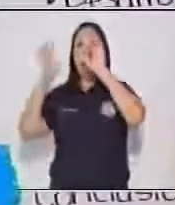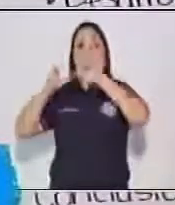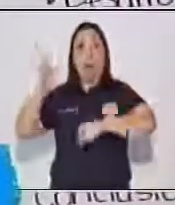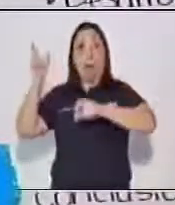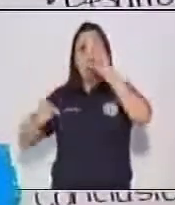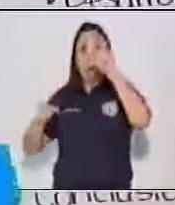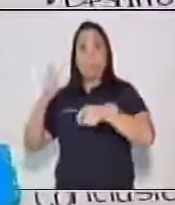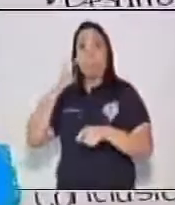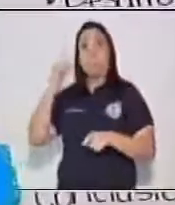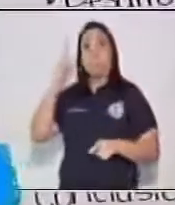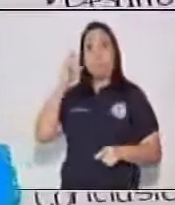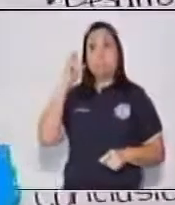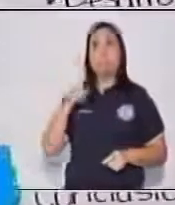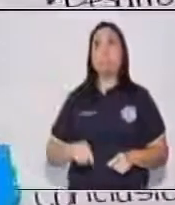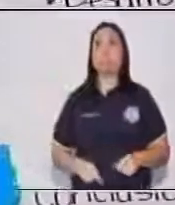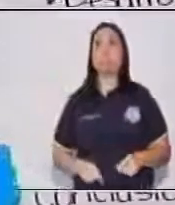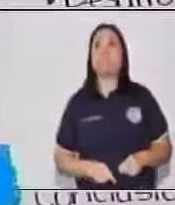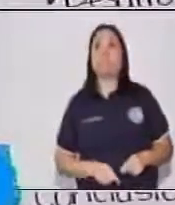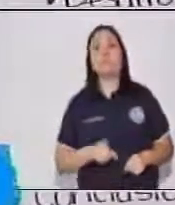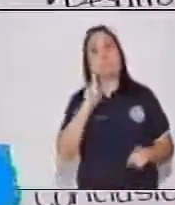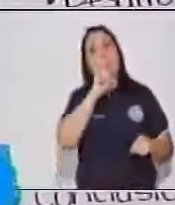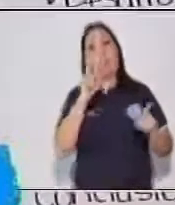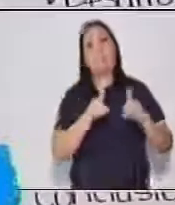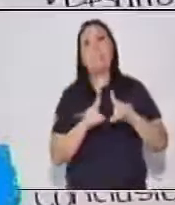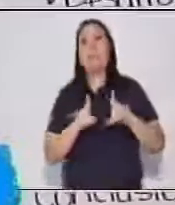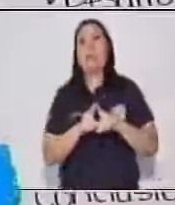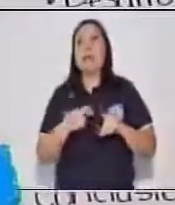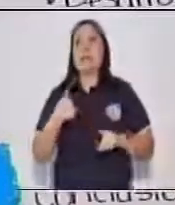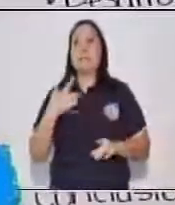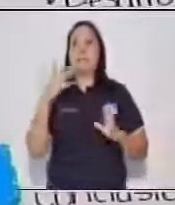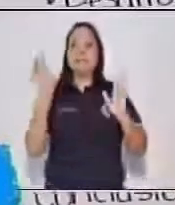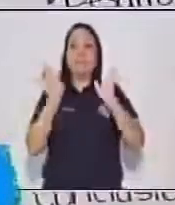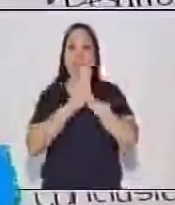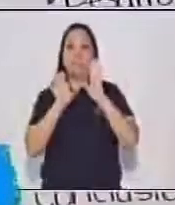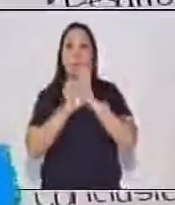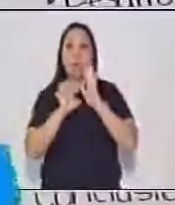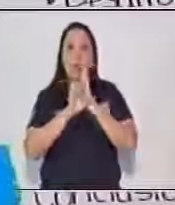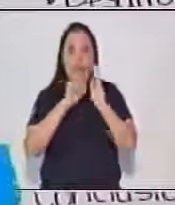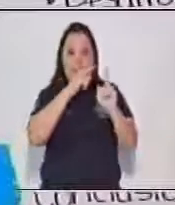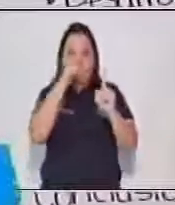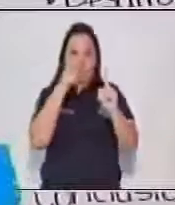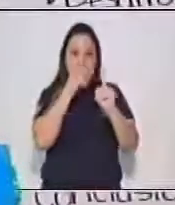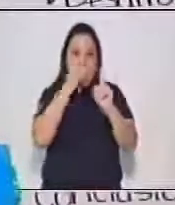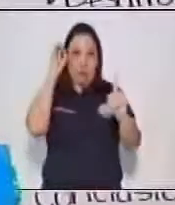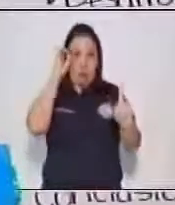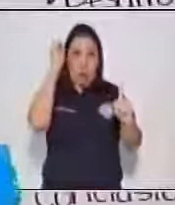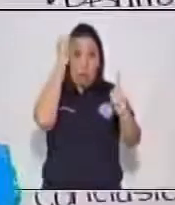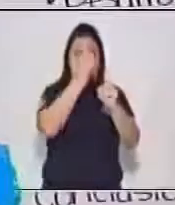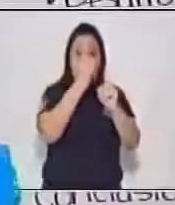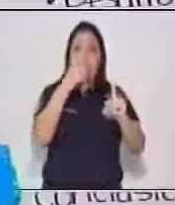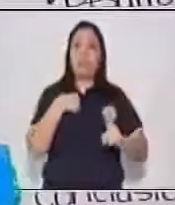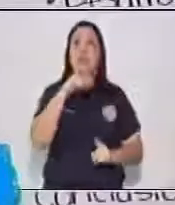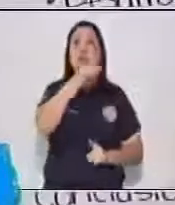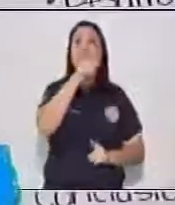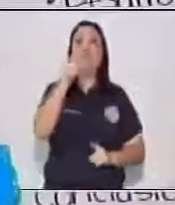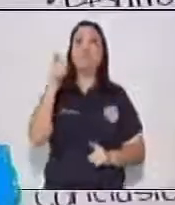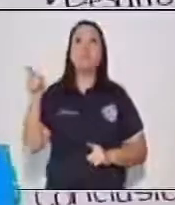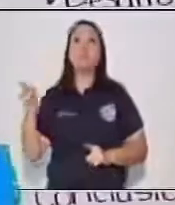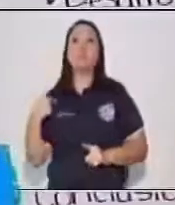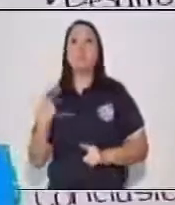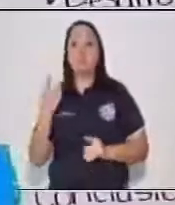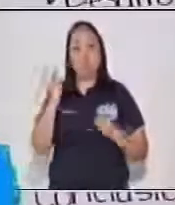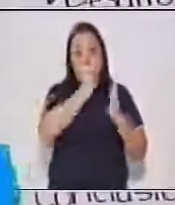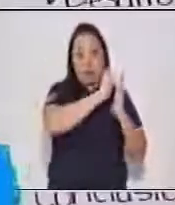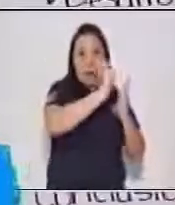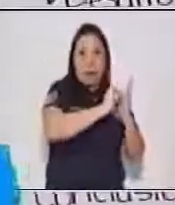escuchar. Y pues también, como vas a determinar los objetivos, en esta parte tú pues los